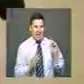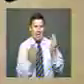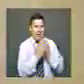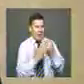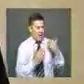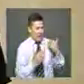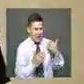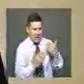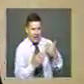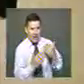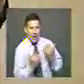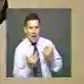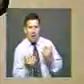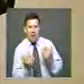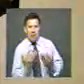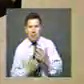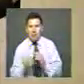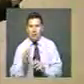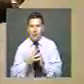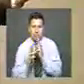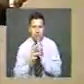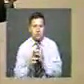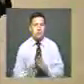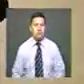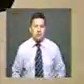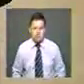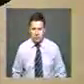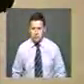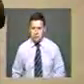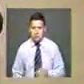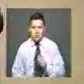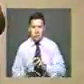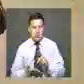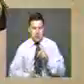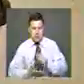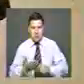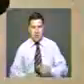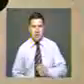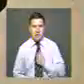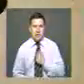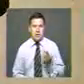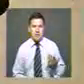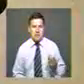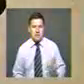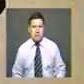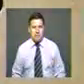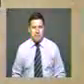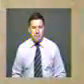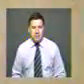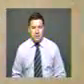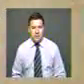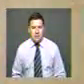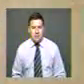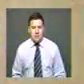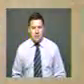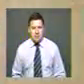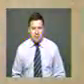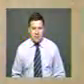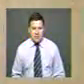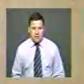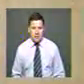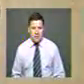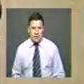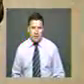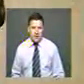se contestan automáticamente las respuestas. Esto no es un contrato civil, no es un contrato de